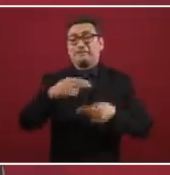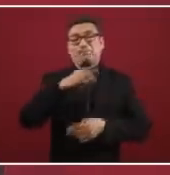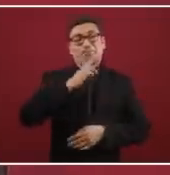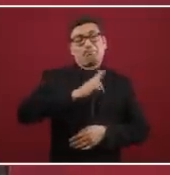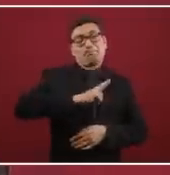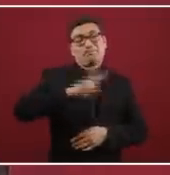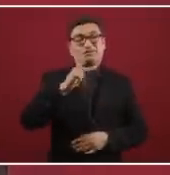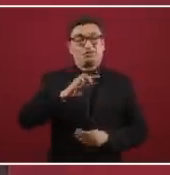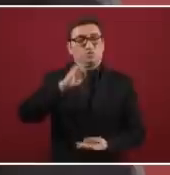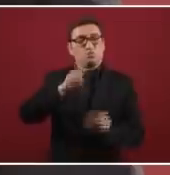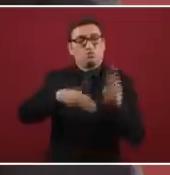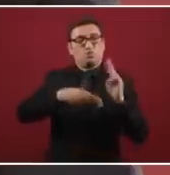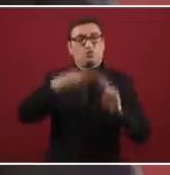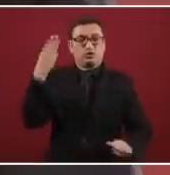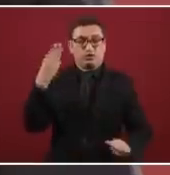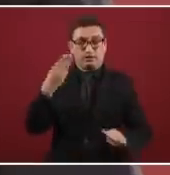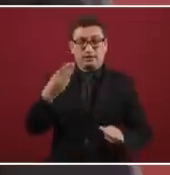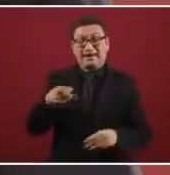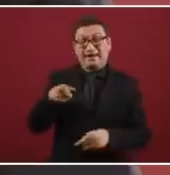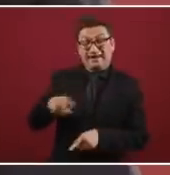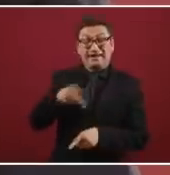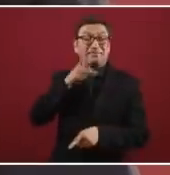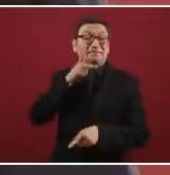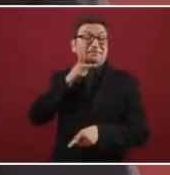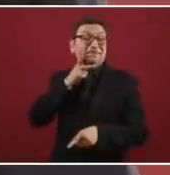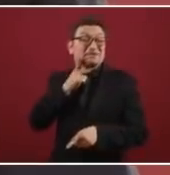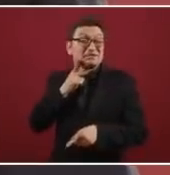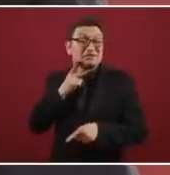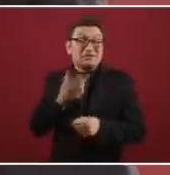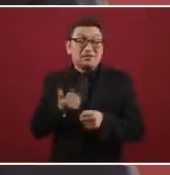y el petróleo mal administrado